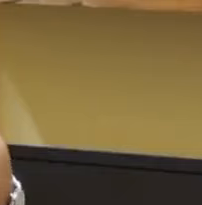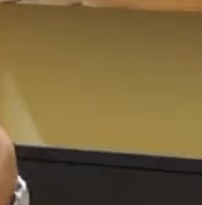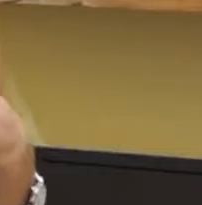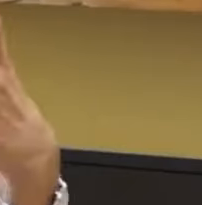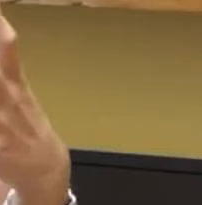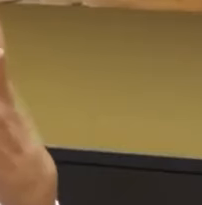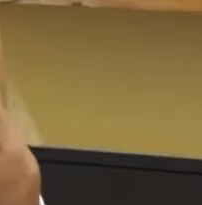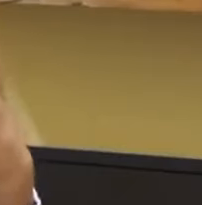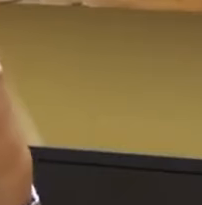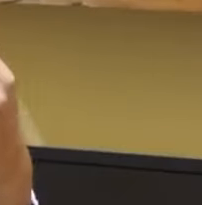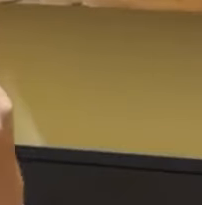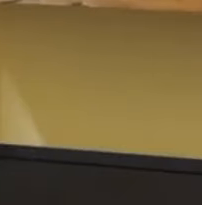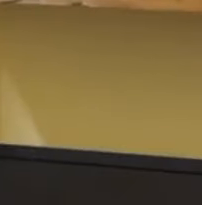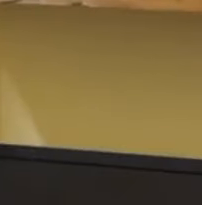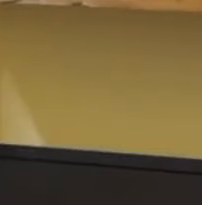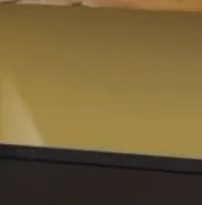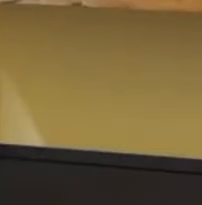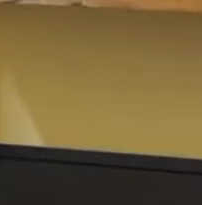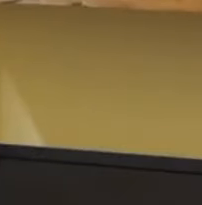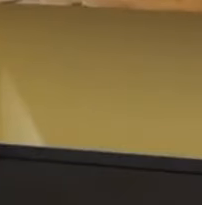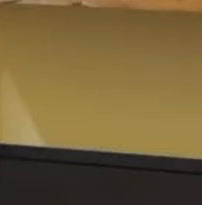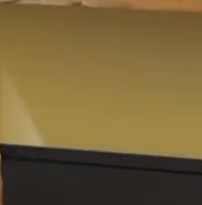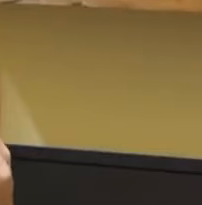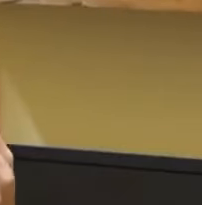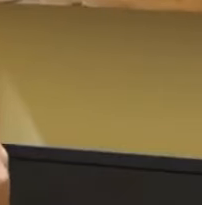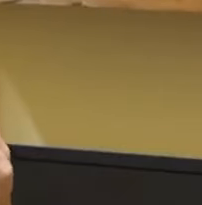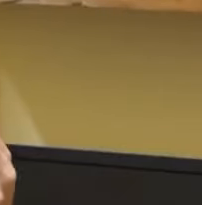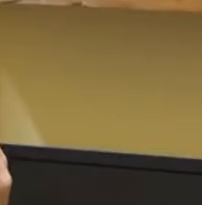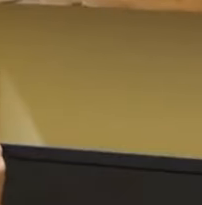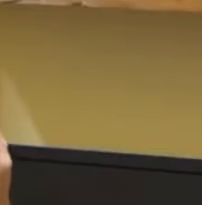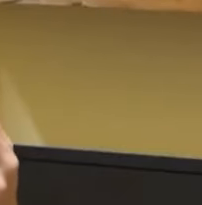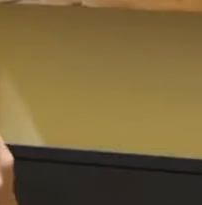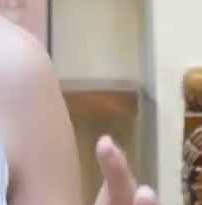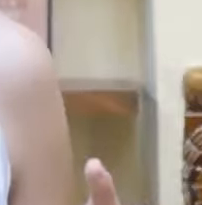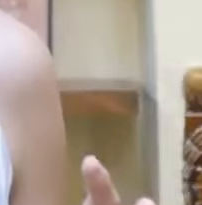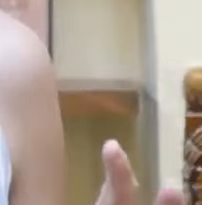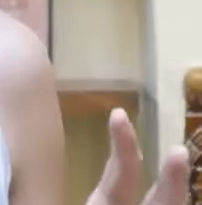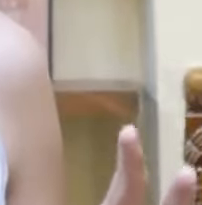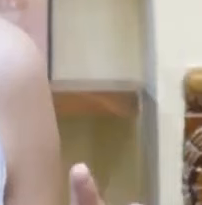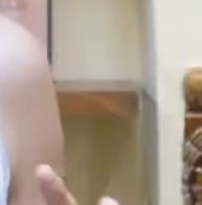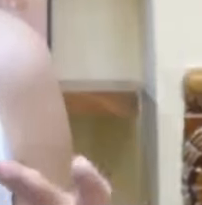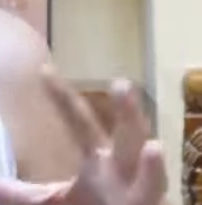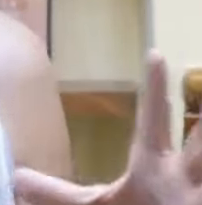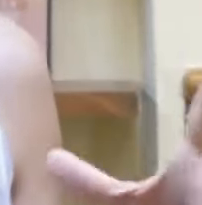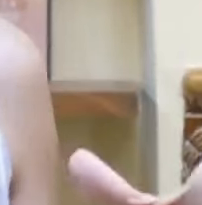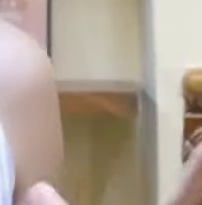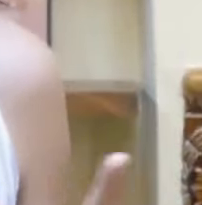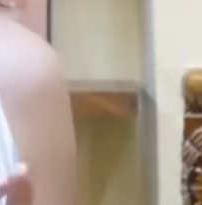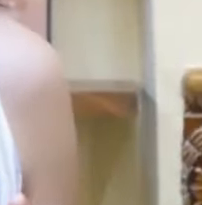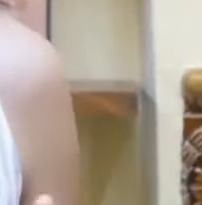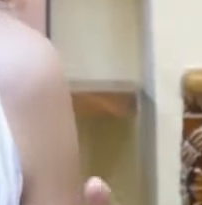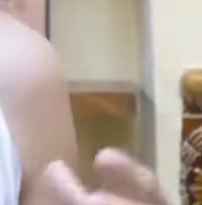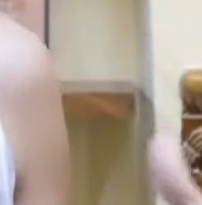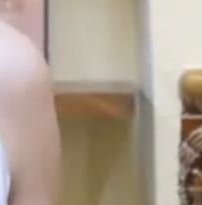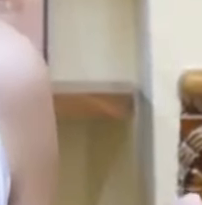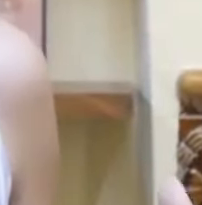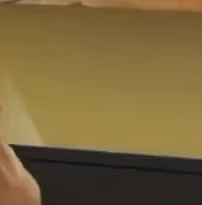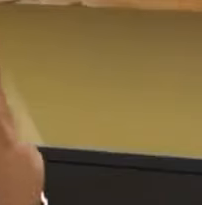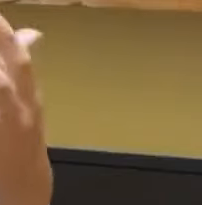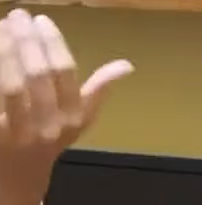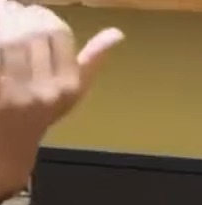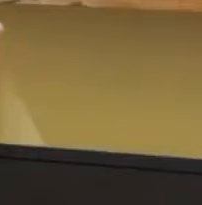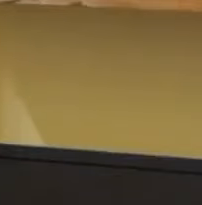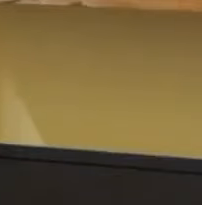investigativa que se traduce en producción de muchísimos libros artículos de investigación estamos también implementando una sala